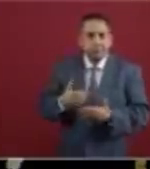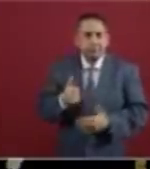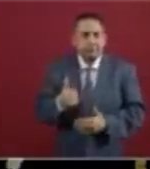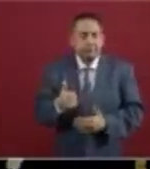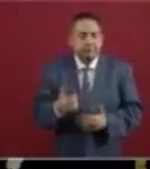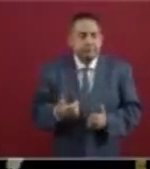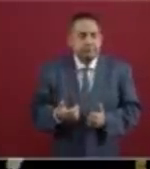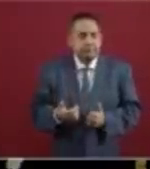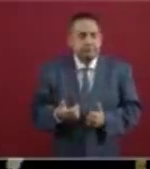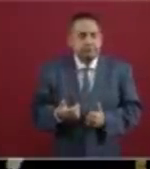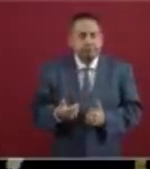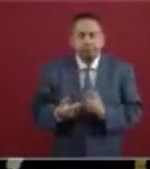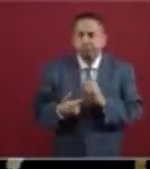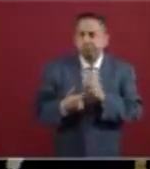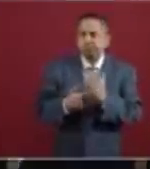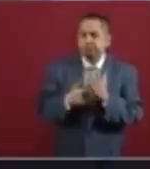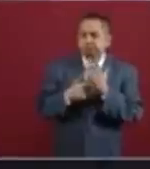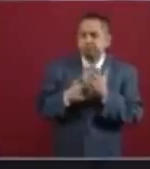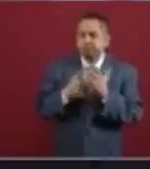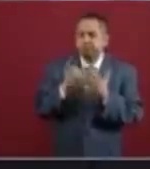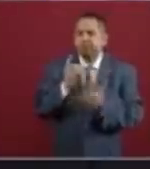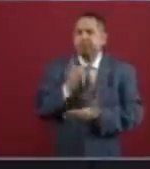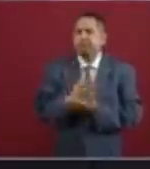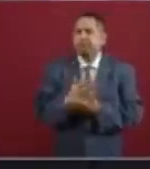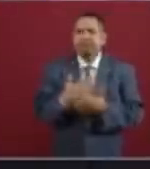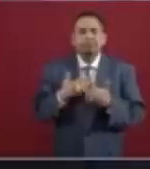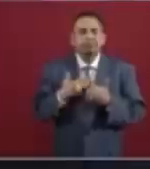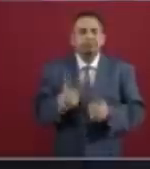Esto demuestra cómo